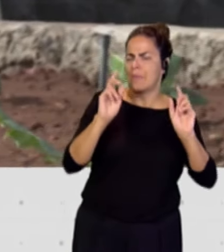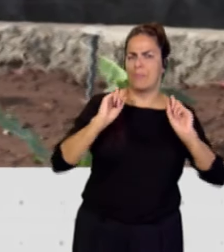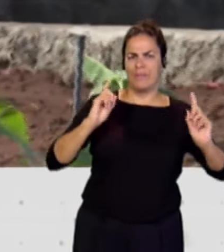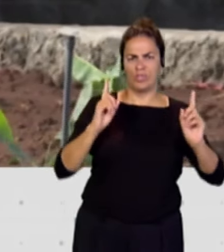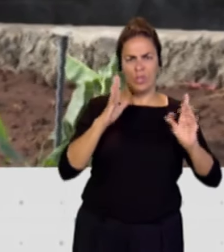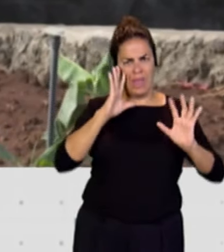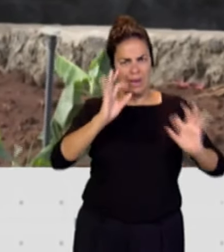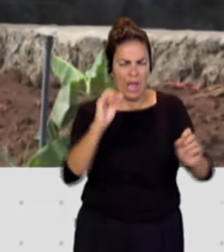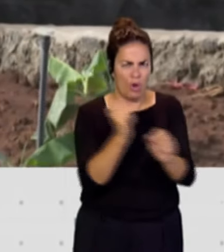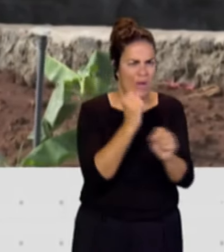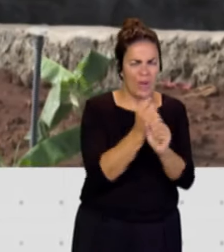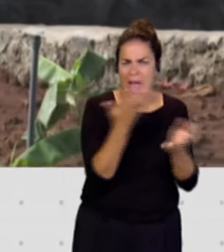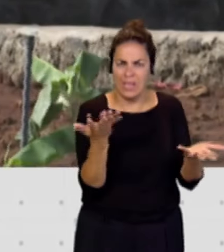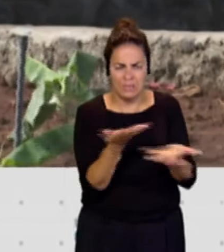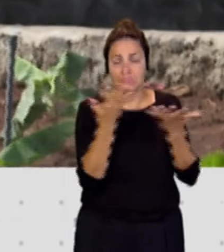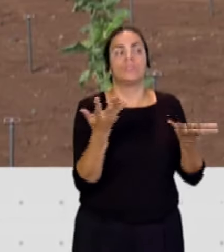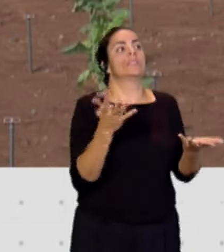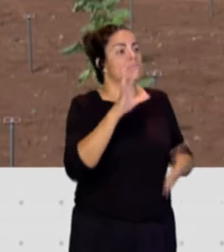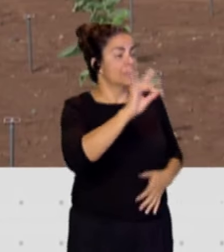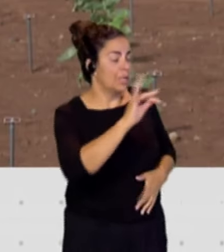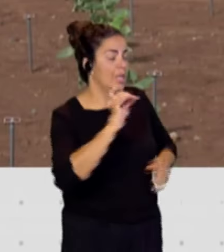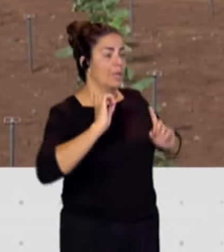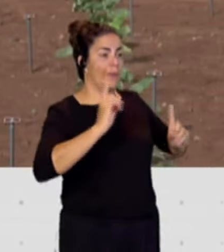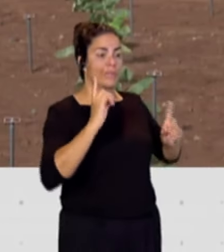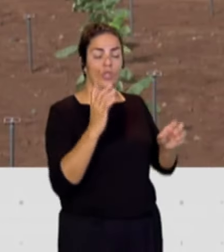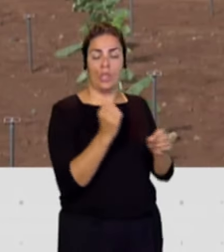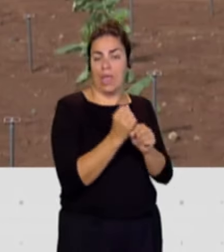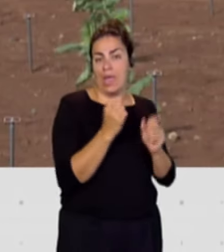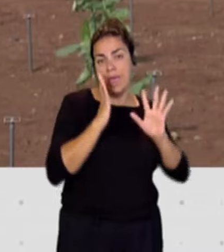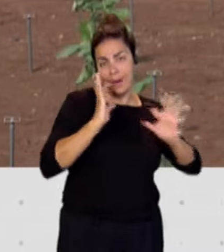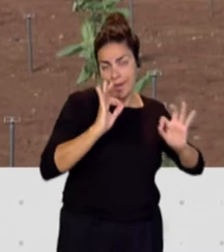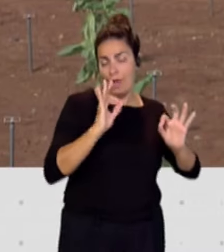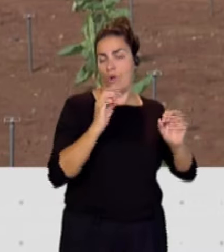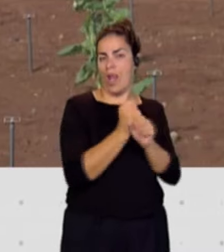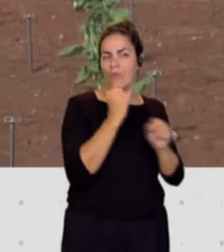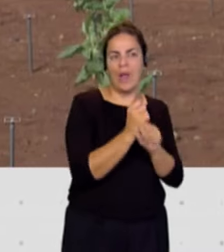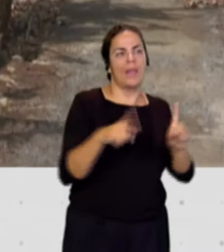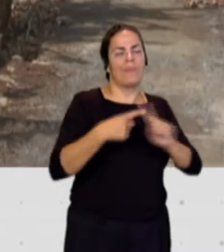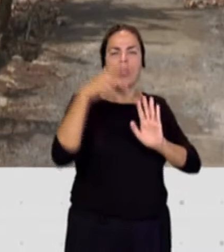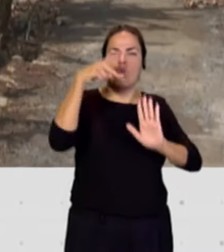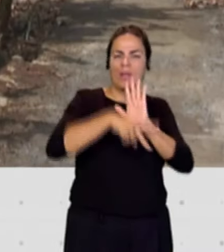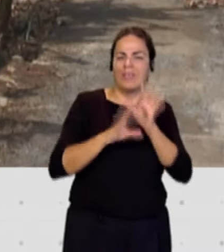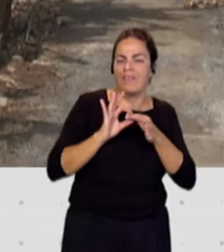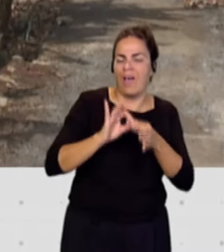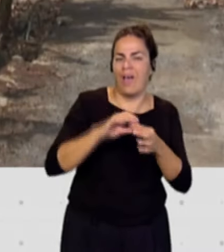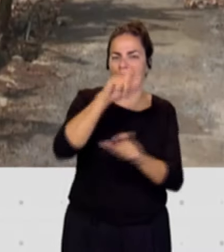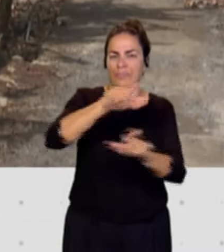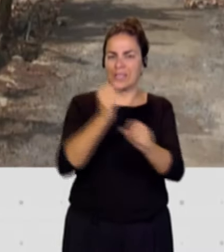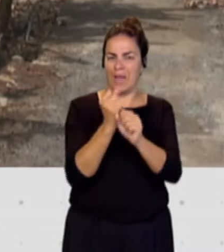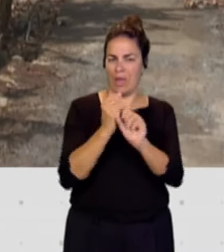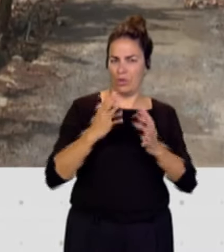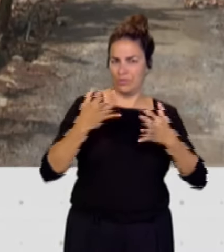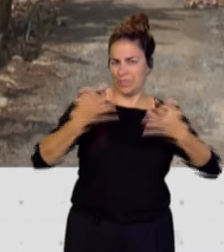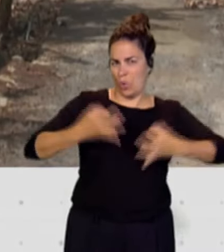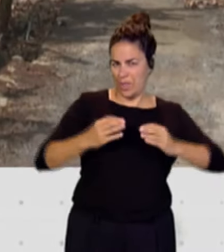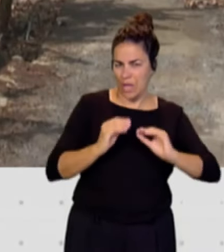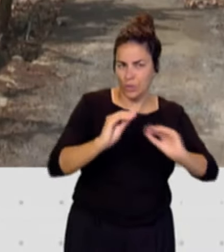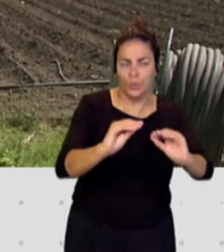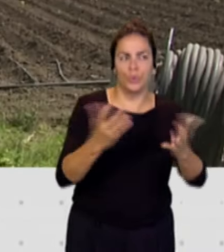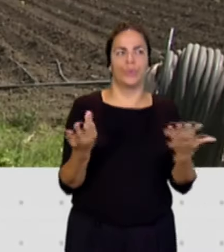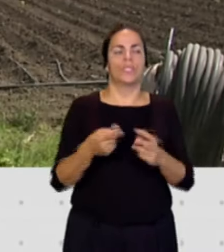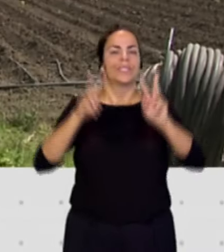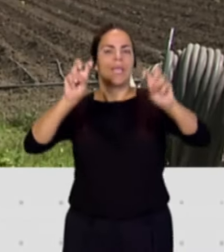laborable todo tipo de normativa en torno a Pues bueno la seguridad del trabajador en cuanto incluso a tema de horari